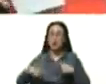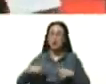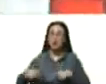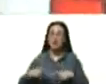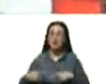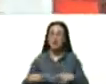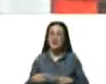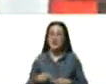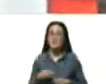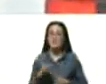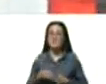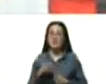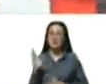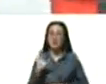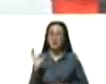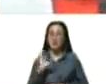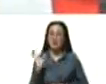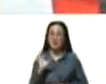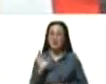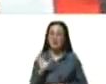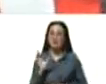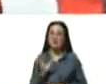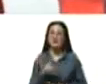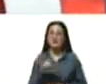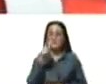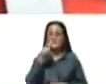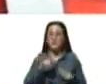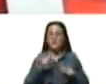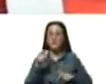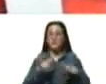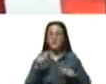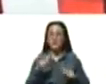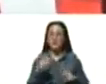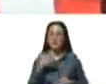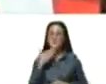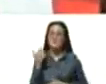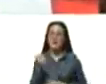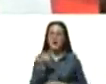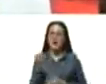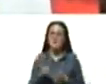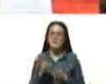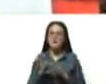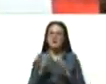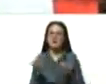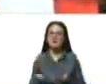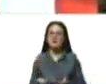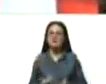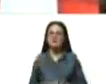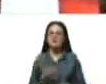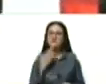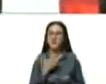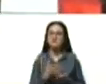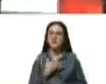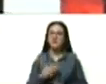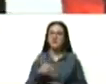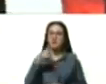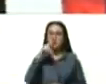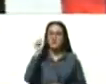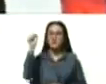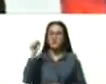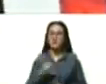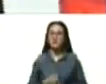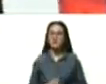presidente, el Metro de Caracas y que los usuarios de Caracas tengan el mejor metro del mundo, gracias a su presidente Nicolás